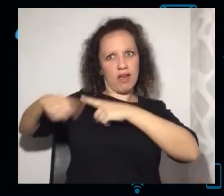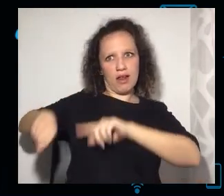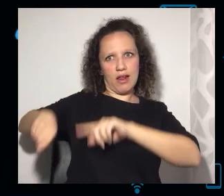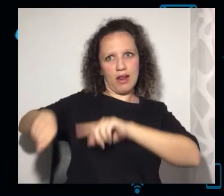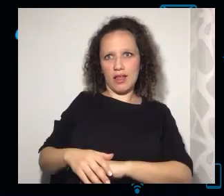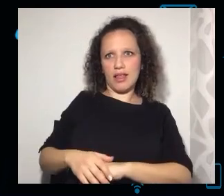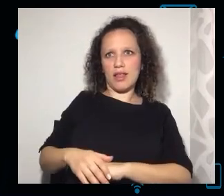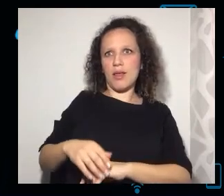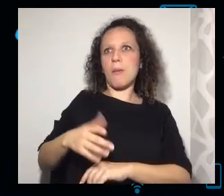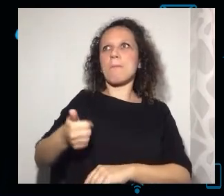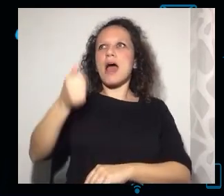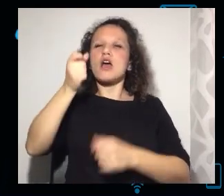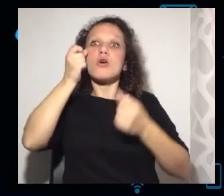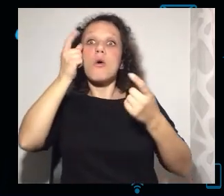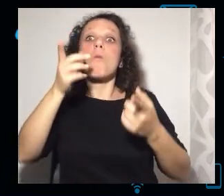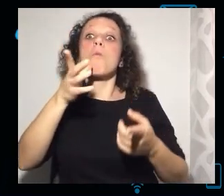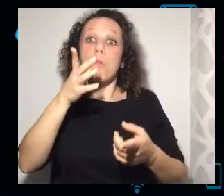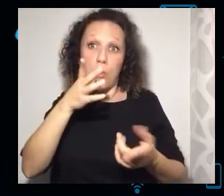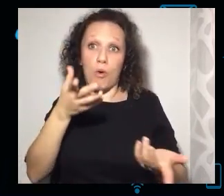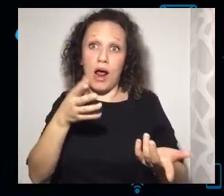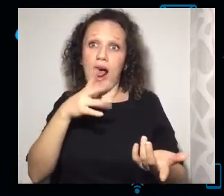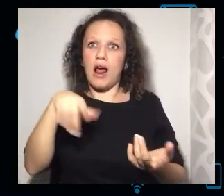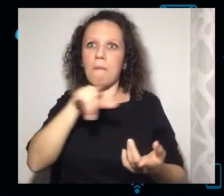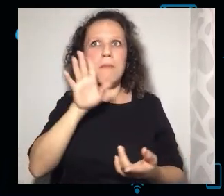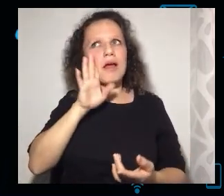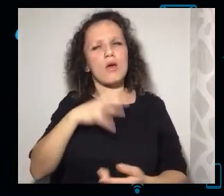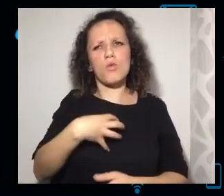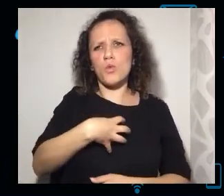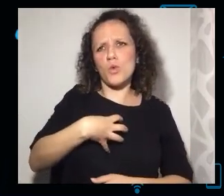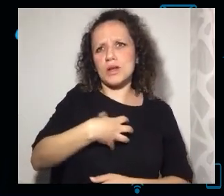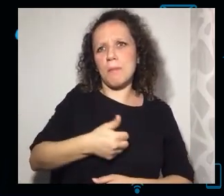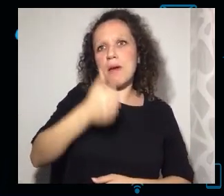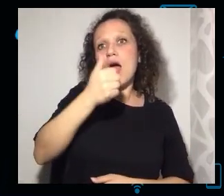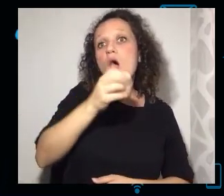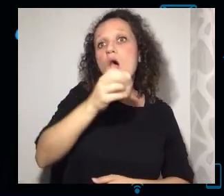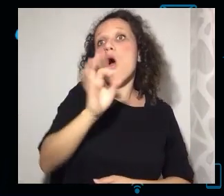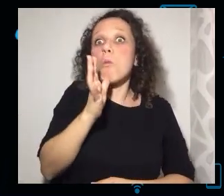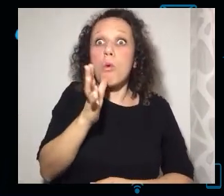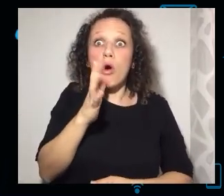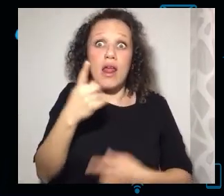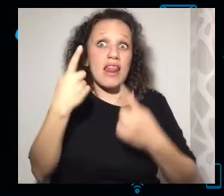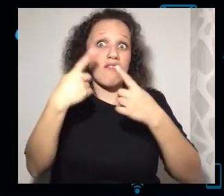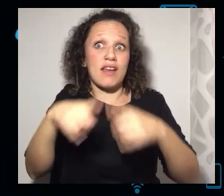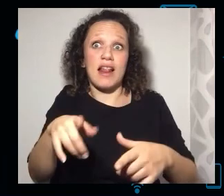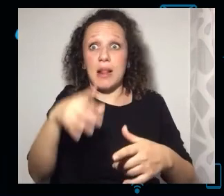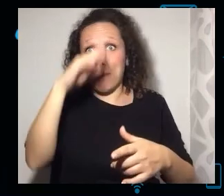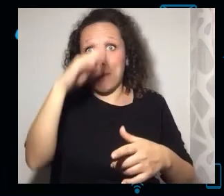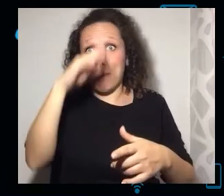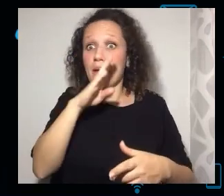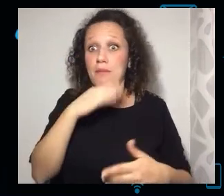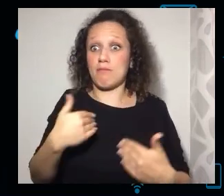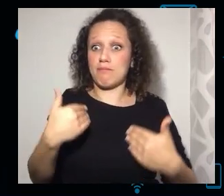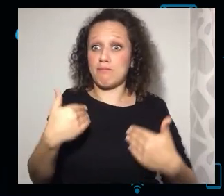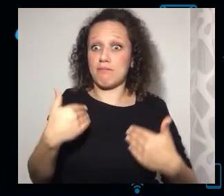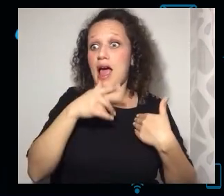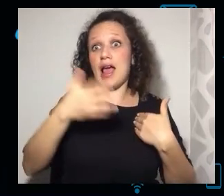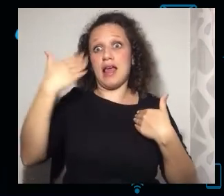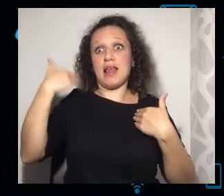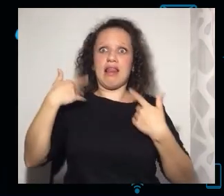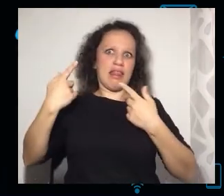no sé por qué es más más costosa en muchos casos porque es diferente dejémoslo así no pero pero es verdad que en esa